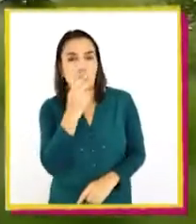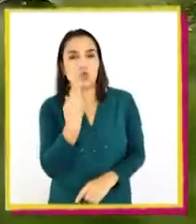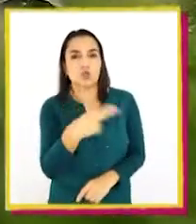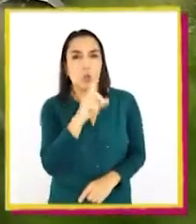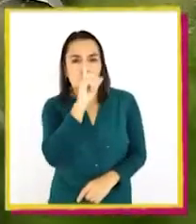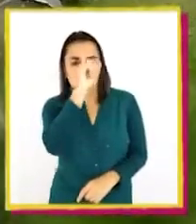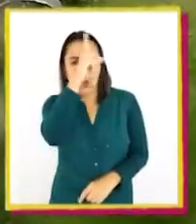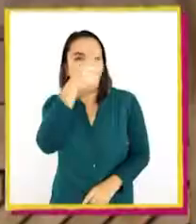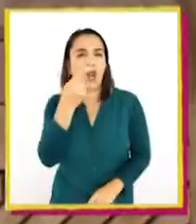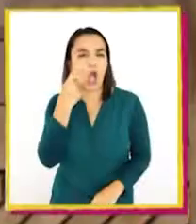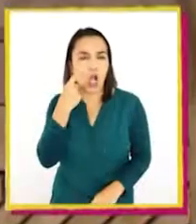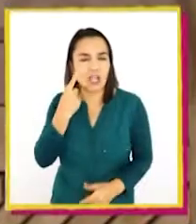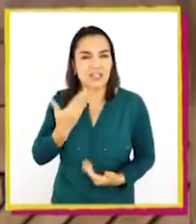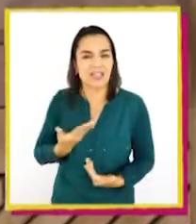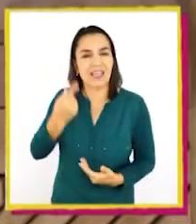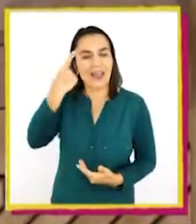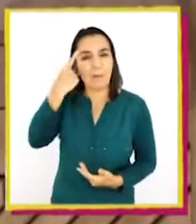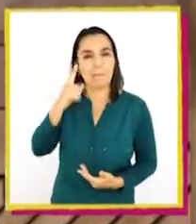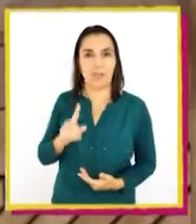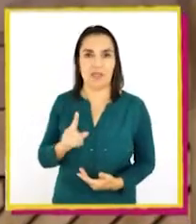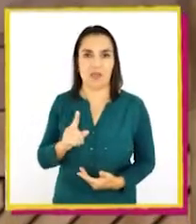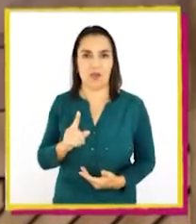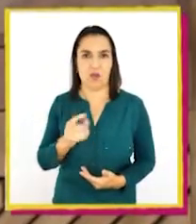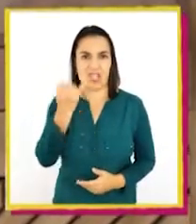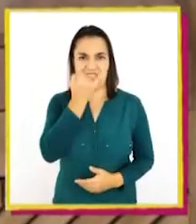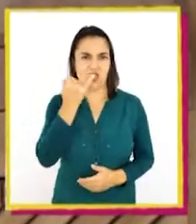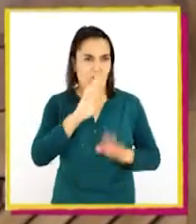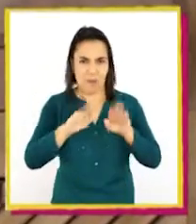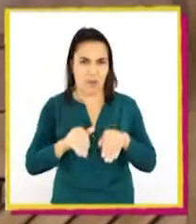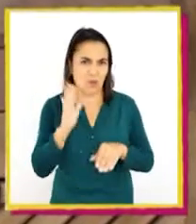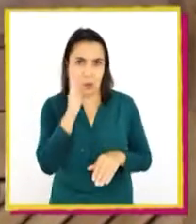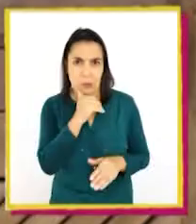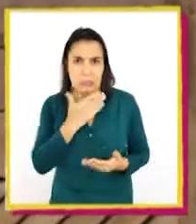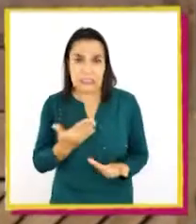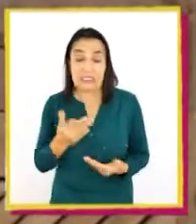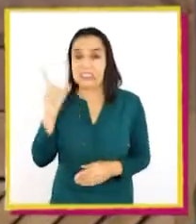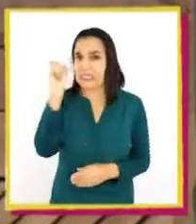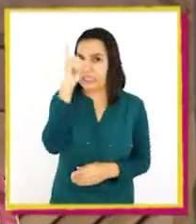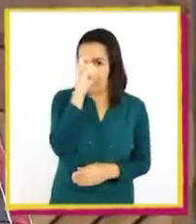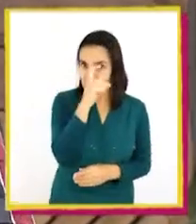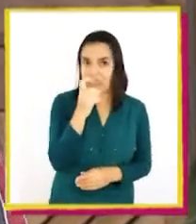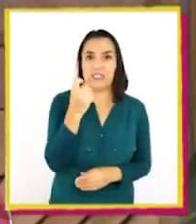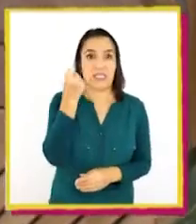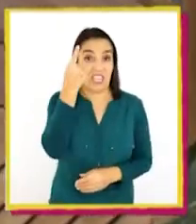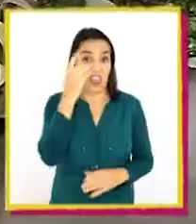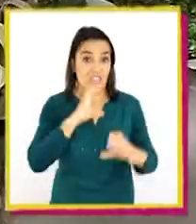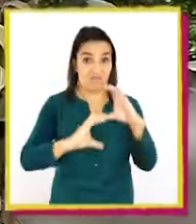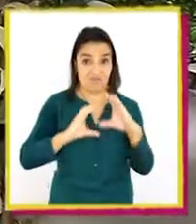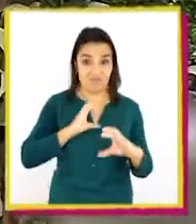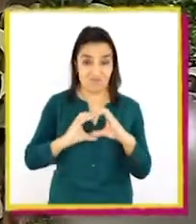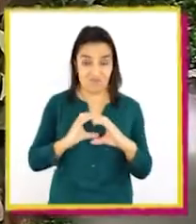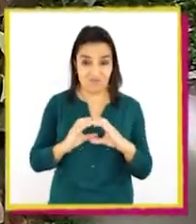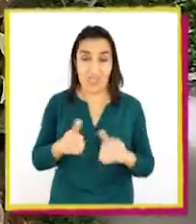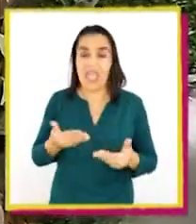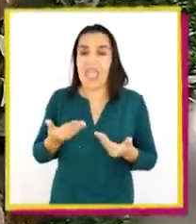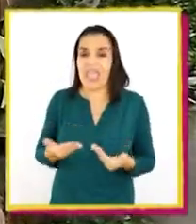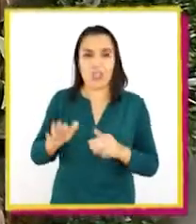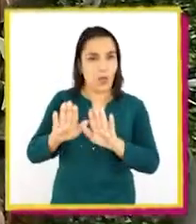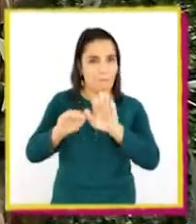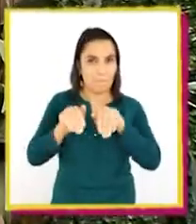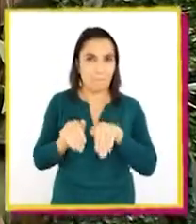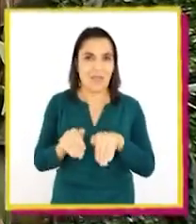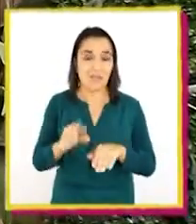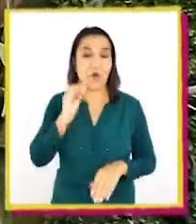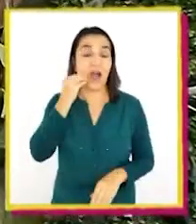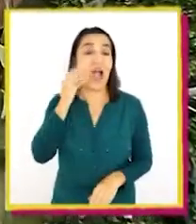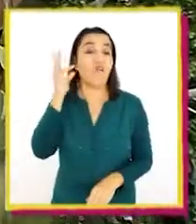sus costumbres. Pero, ¿y si no hablamos el mismo idioma? Es difícil entenderse. Esto fue lo que le sucedió